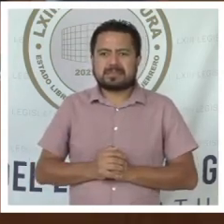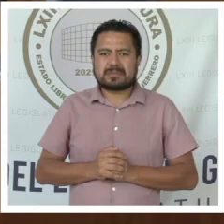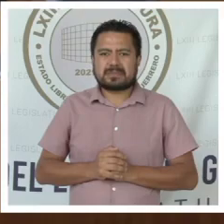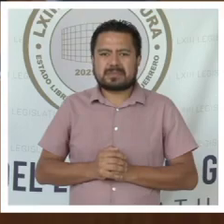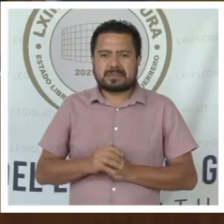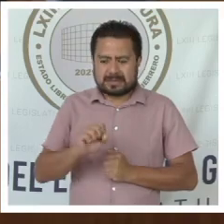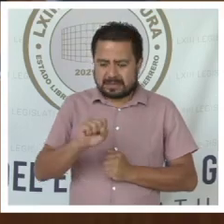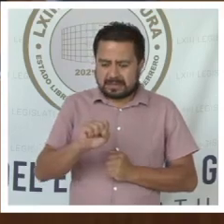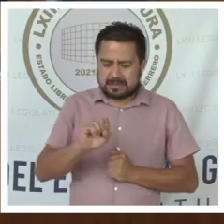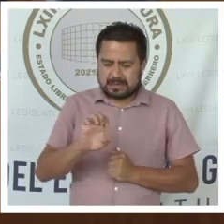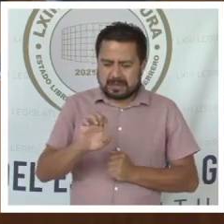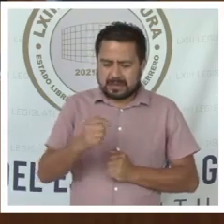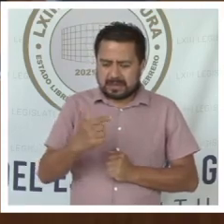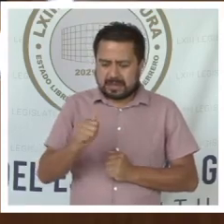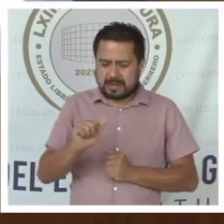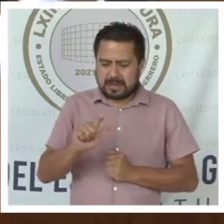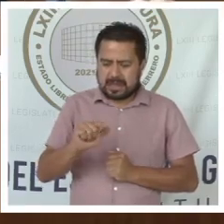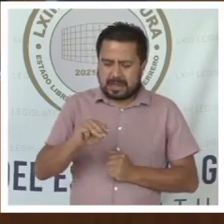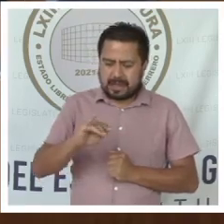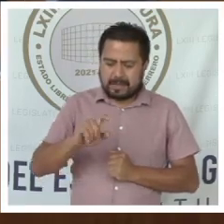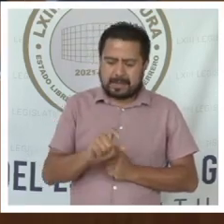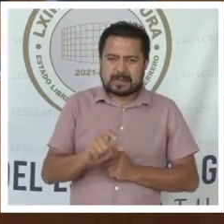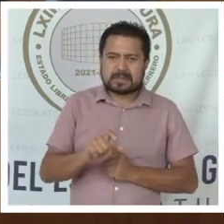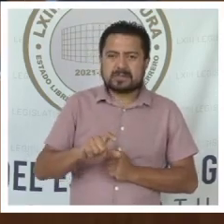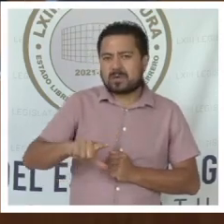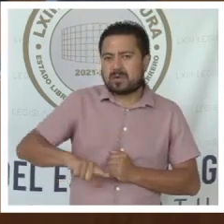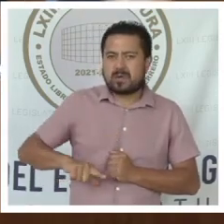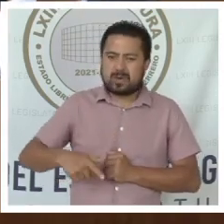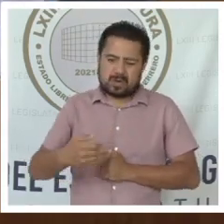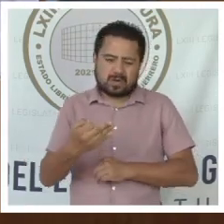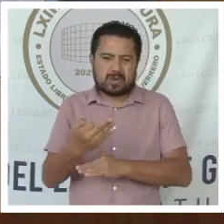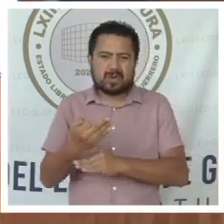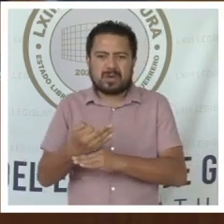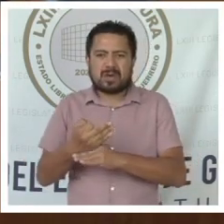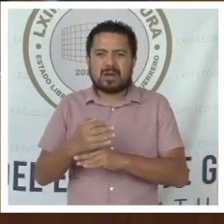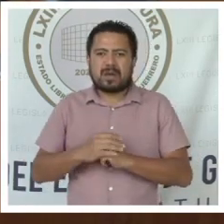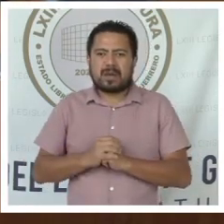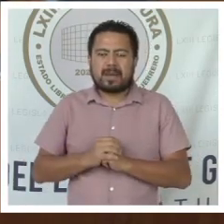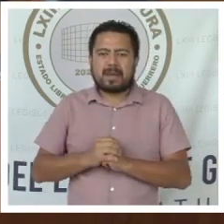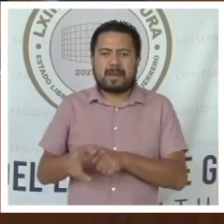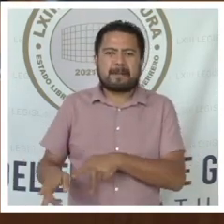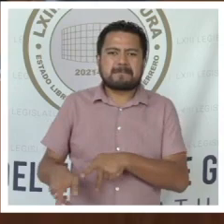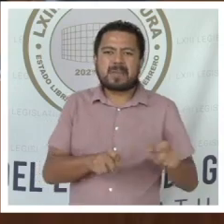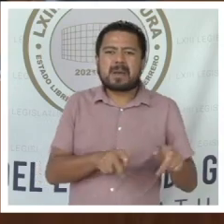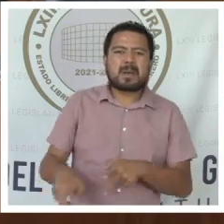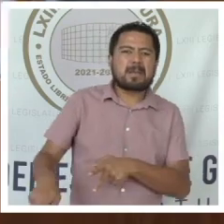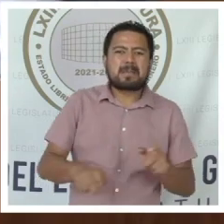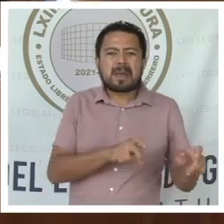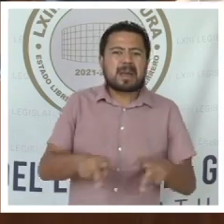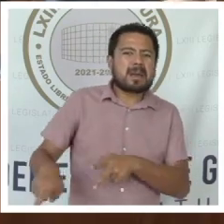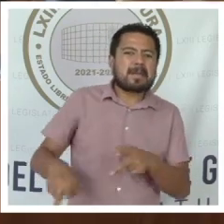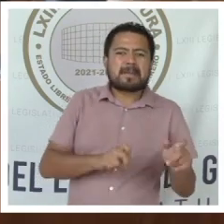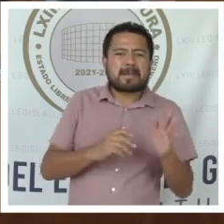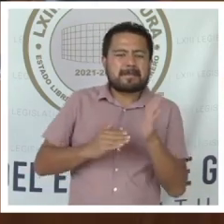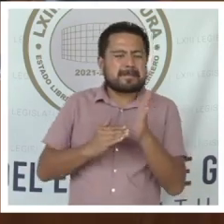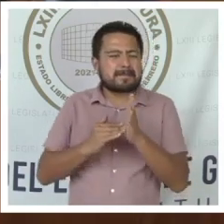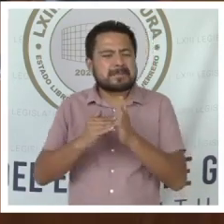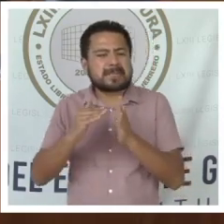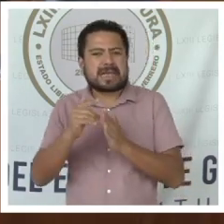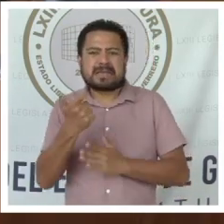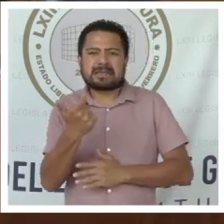en segalmex en nuestro gobierno el desvío de millones de recursos pero que